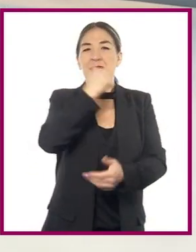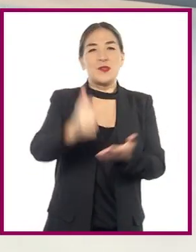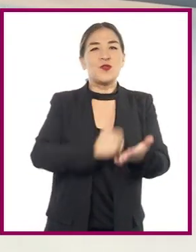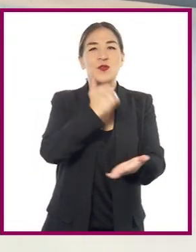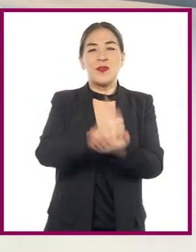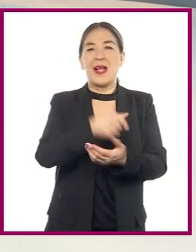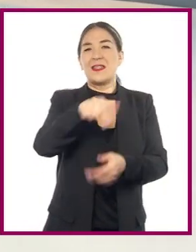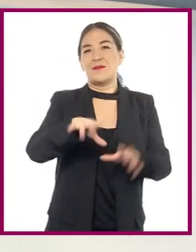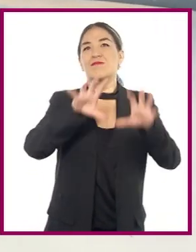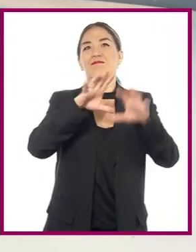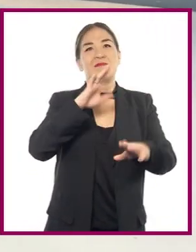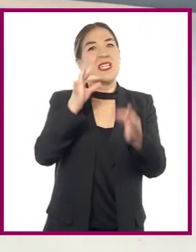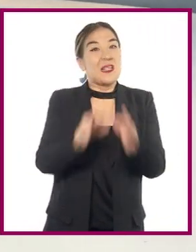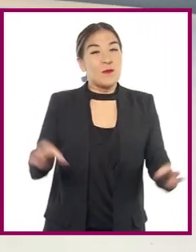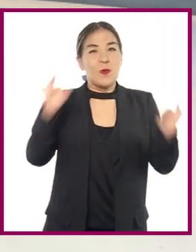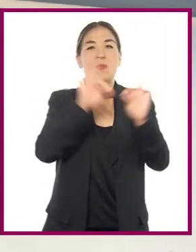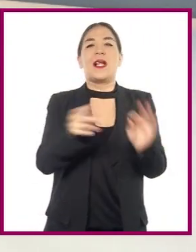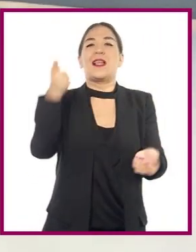del mundo.